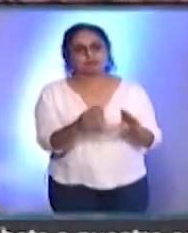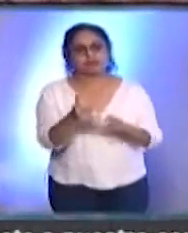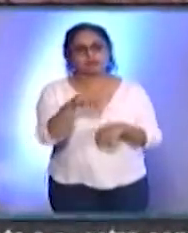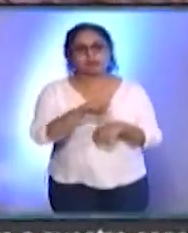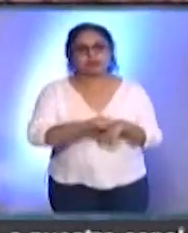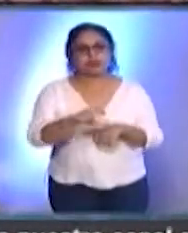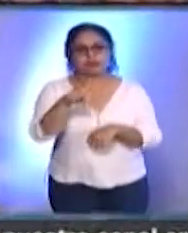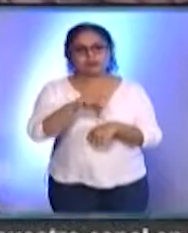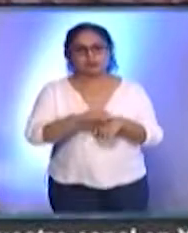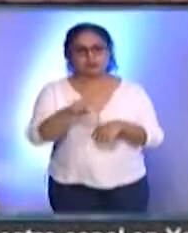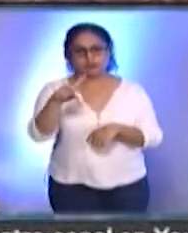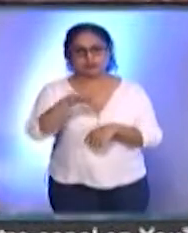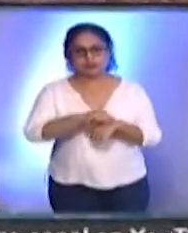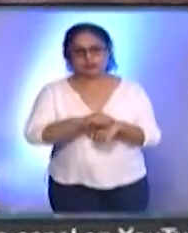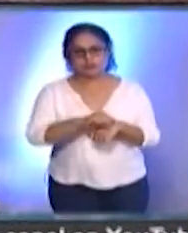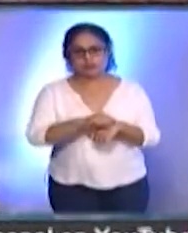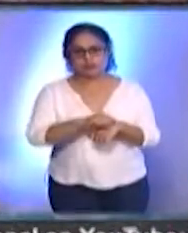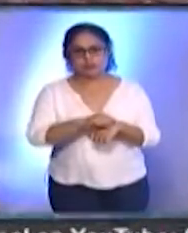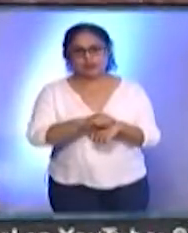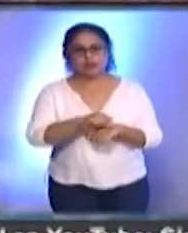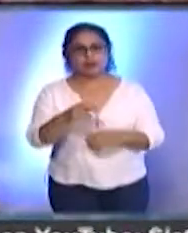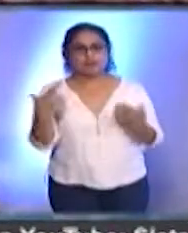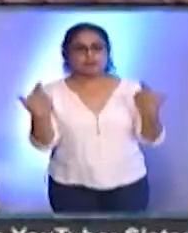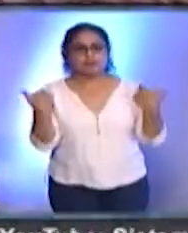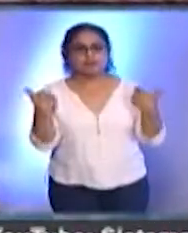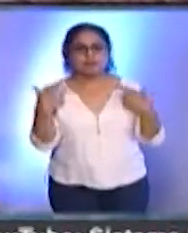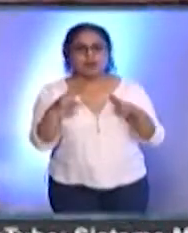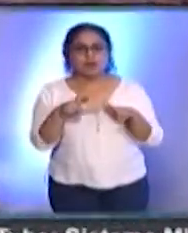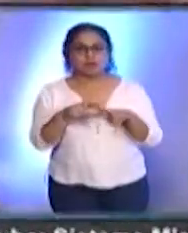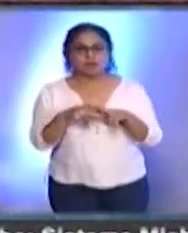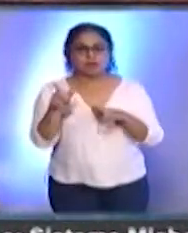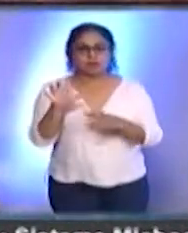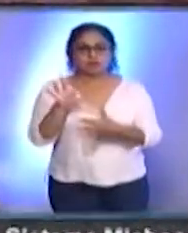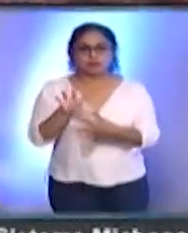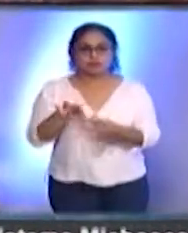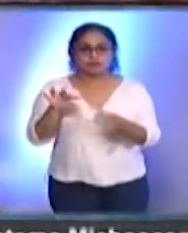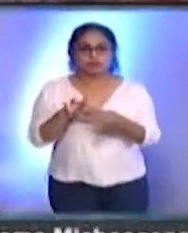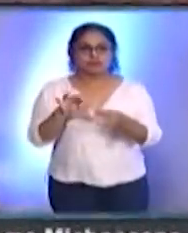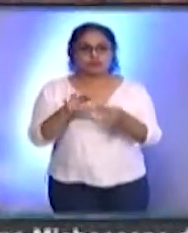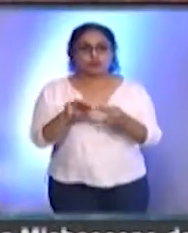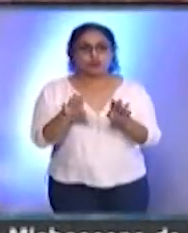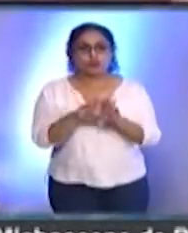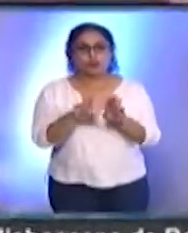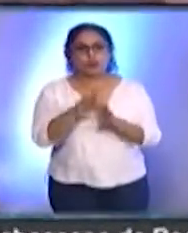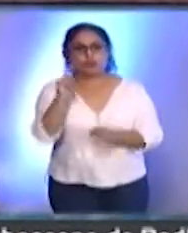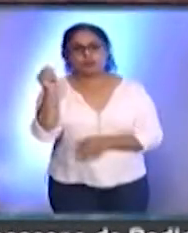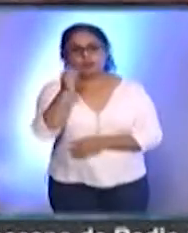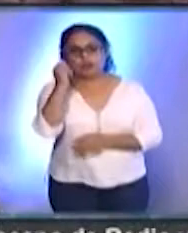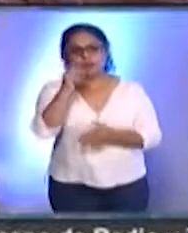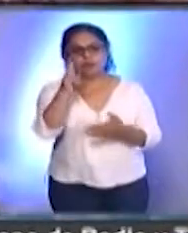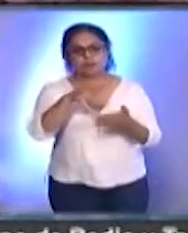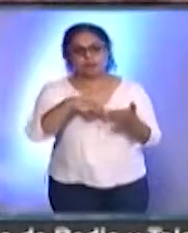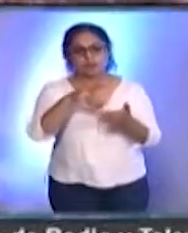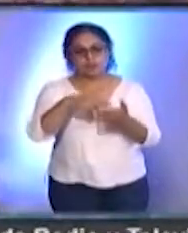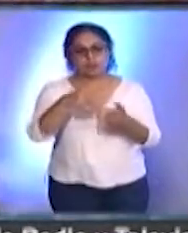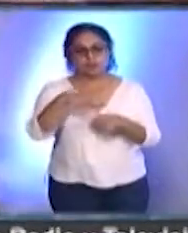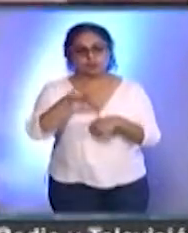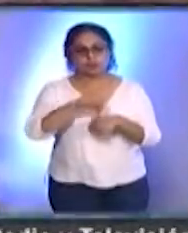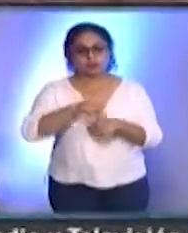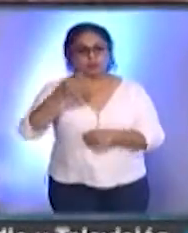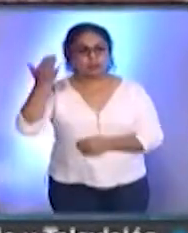estamos, el profesor da una introducción sobre diferentes técnicas de la pintura. La semana pasada fue con